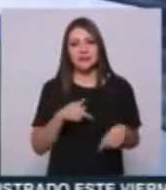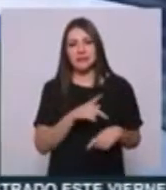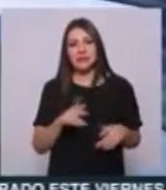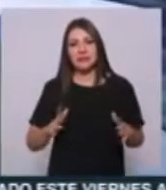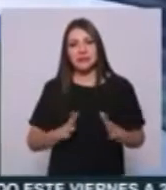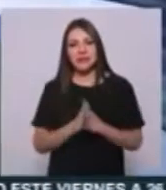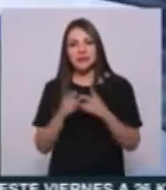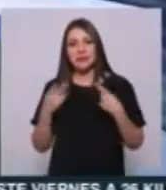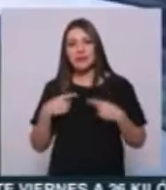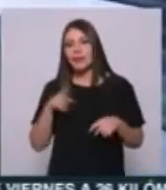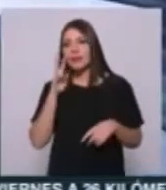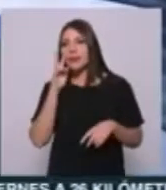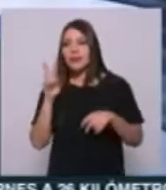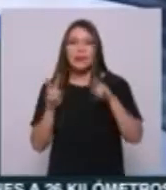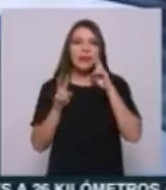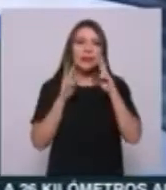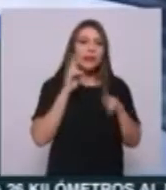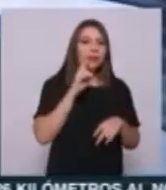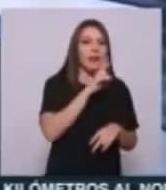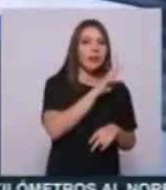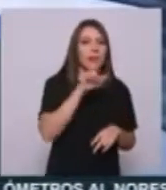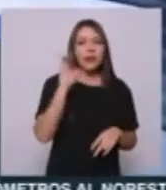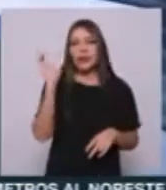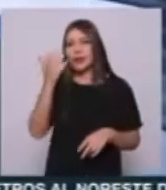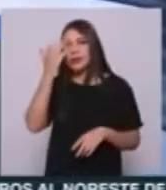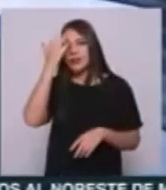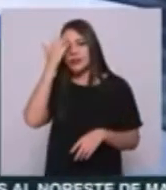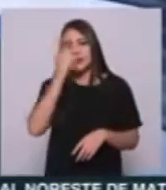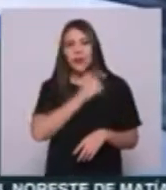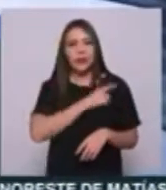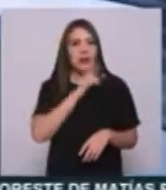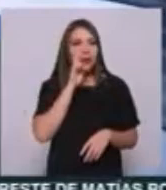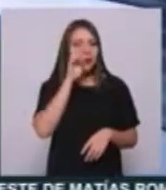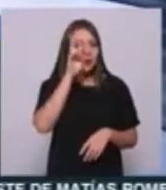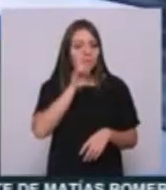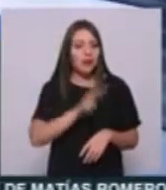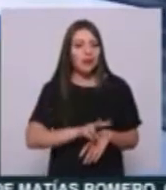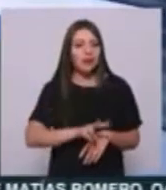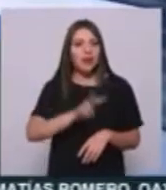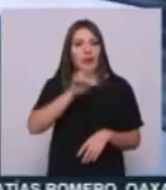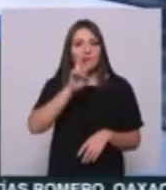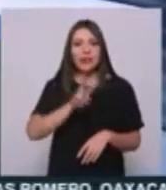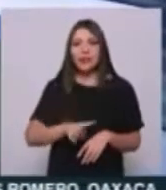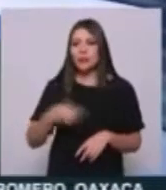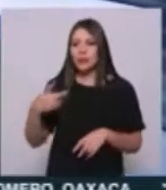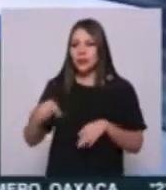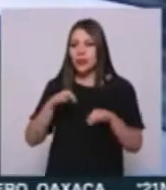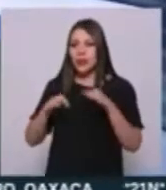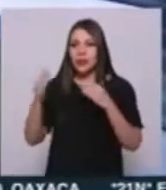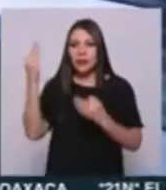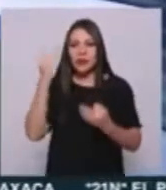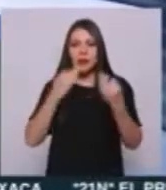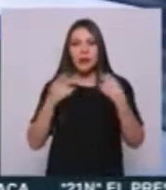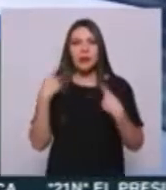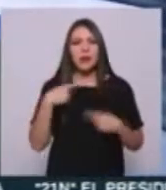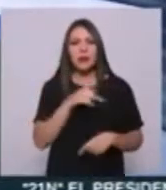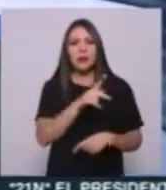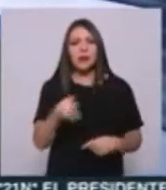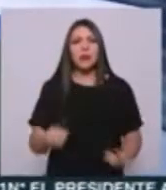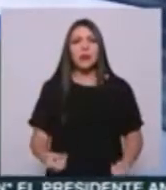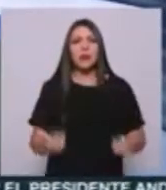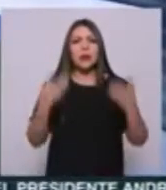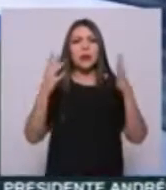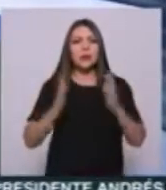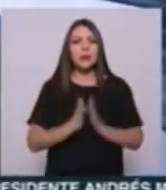precisamente para poderlas conocer, para admirarlas, porque más que verlas es admirarlas y todo este trabajo que llevan. ¿Cuántas personas van a participar?